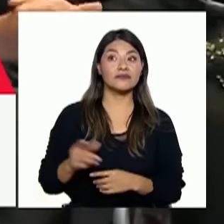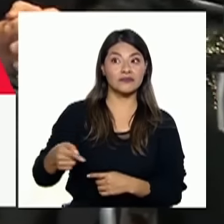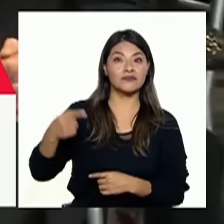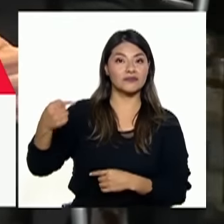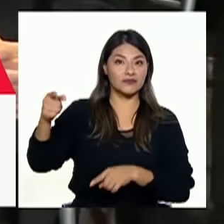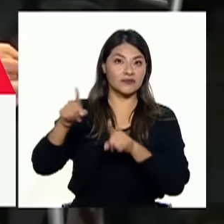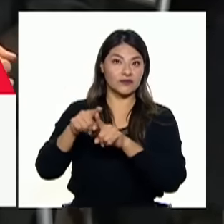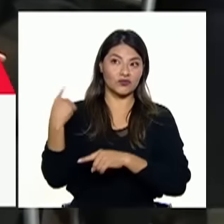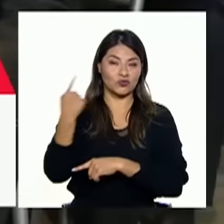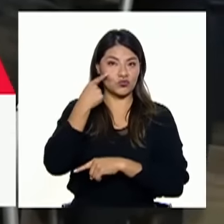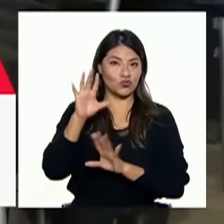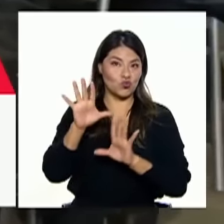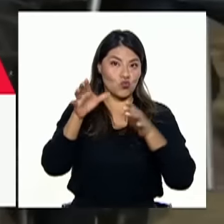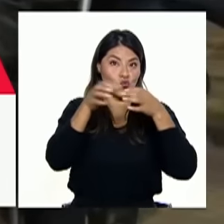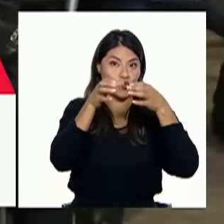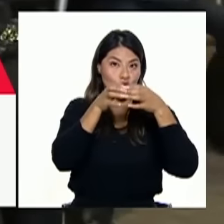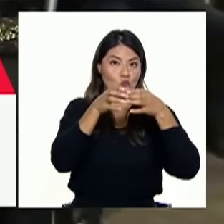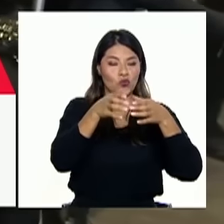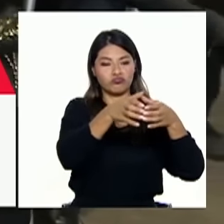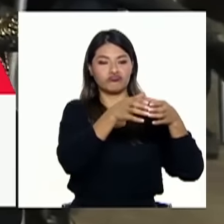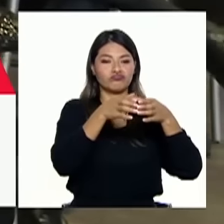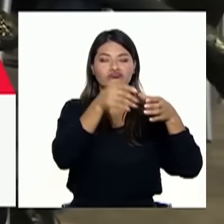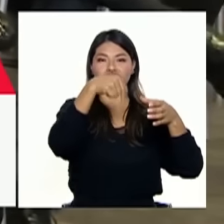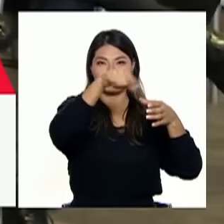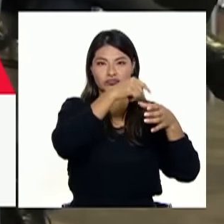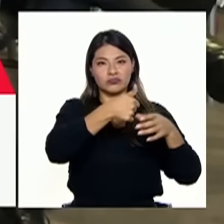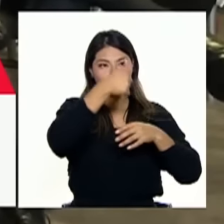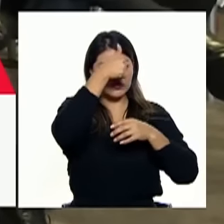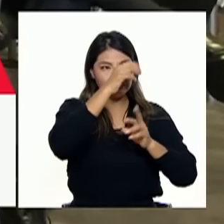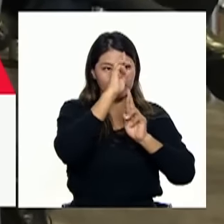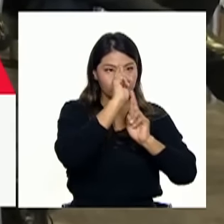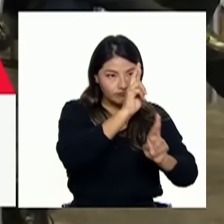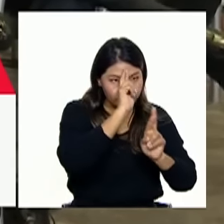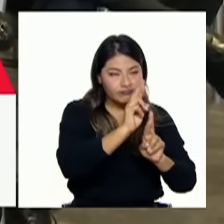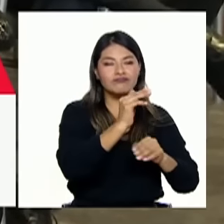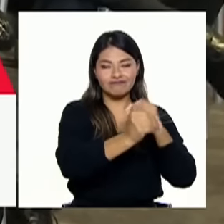Próximamente el Consejo Directivo le rendirá a esta empresa el homenaje que se merece.